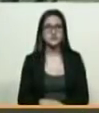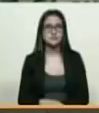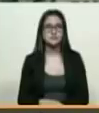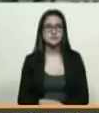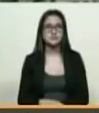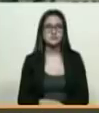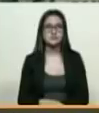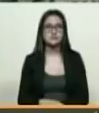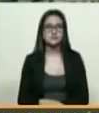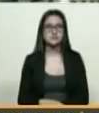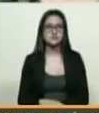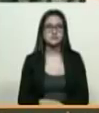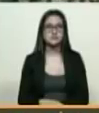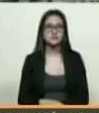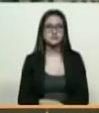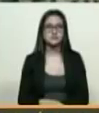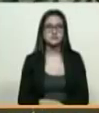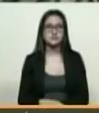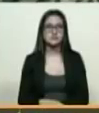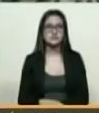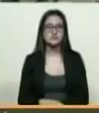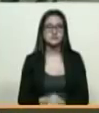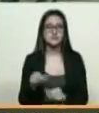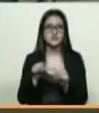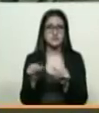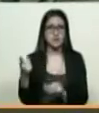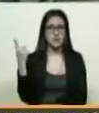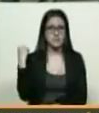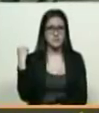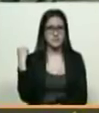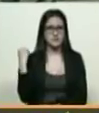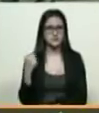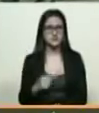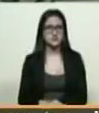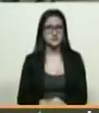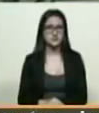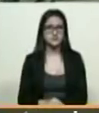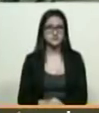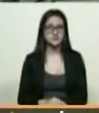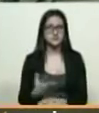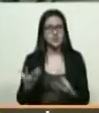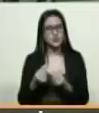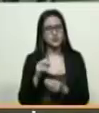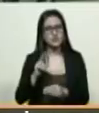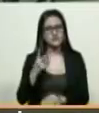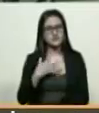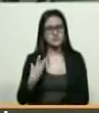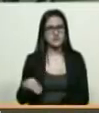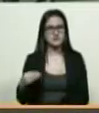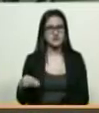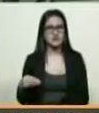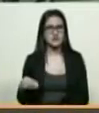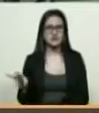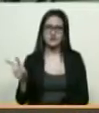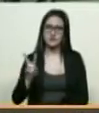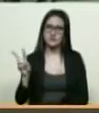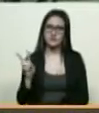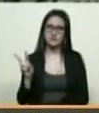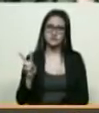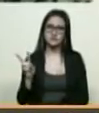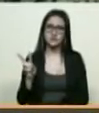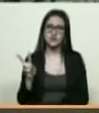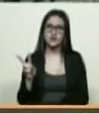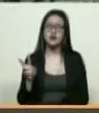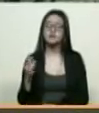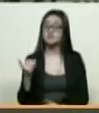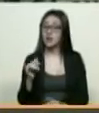con propósitos políticos. Y la semana pasada, con el vicepresidente ejecutivo de la República Bolivariana de Venezuela,